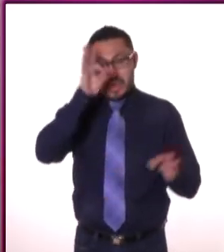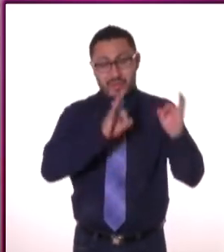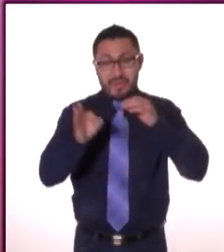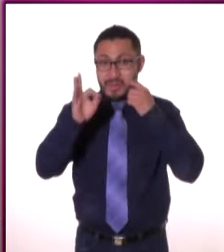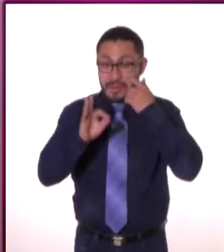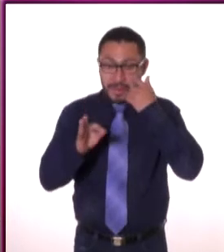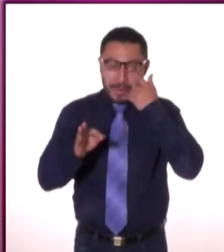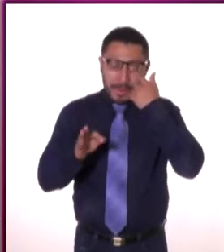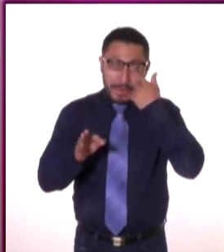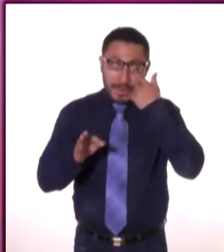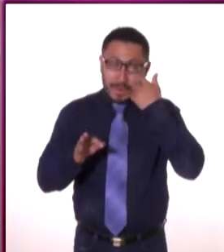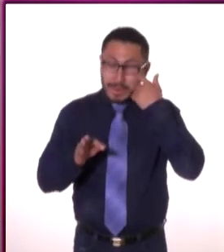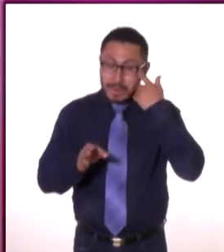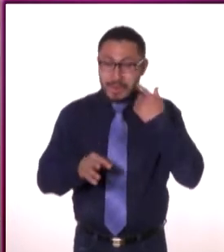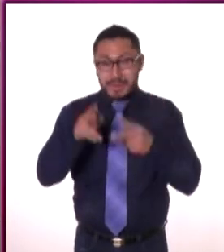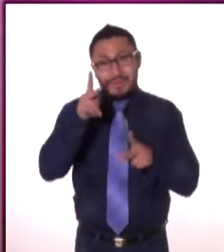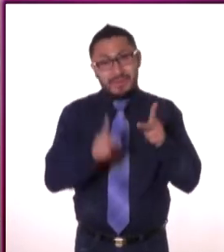física,